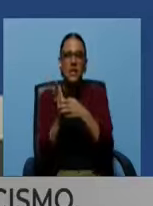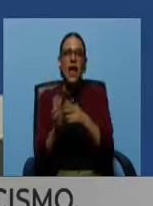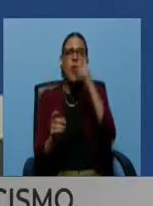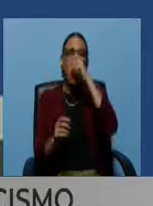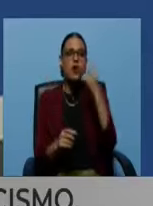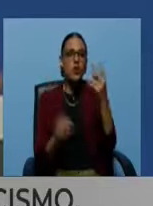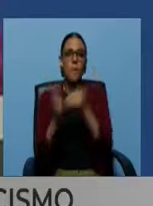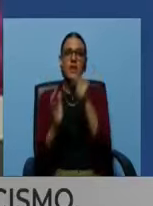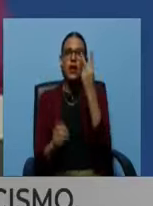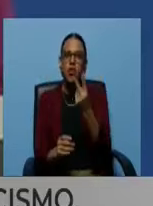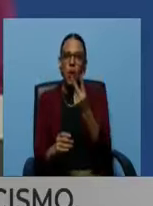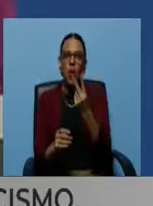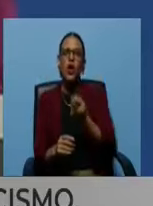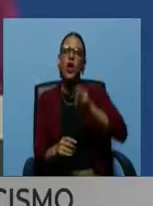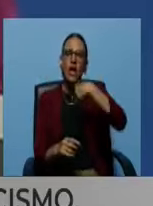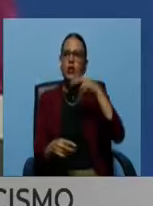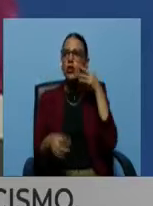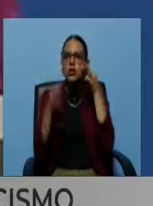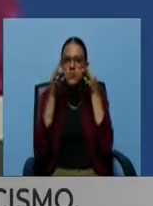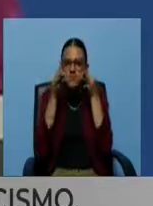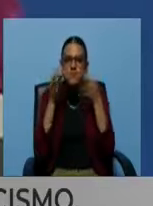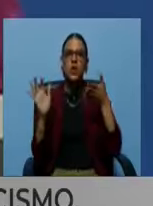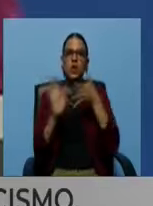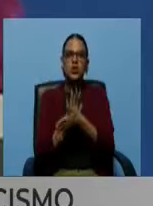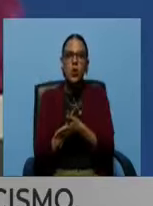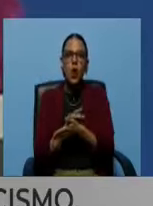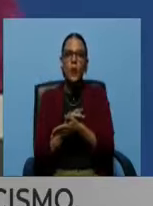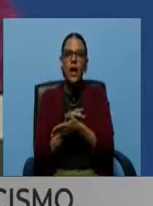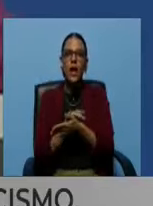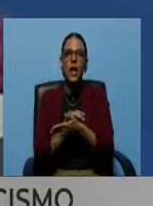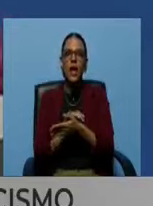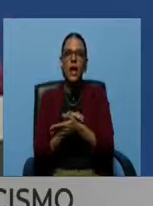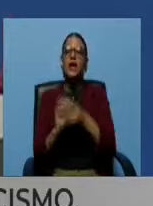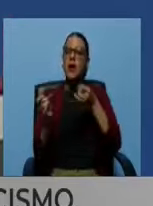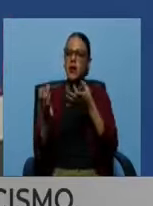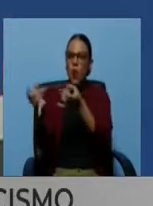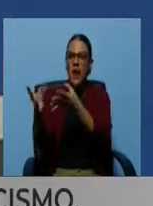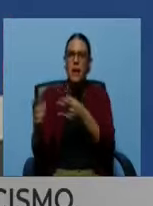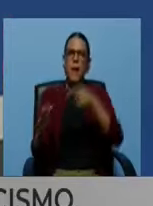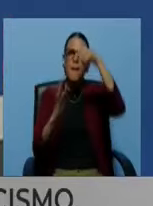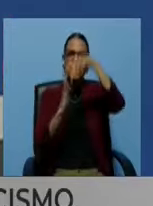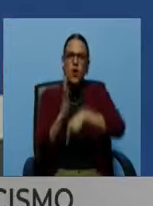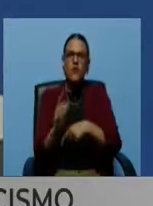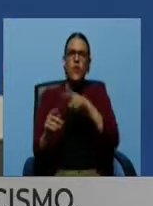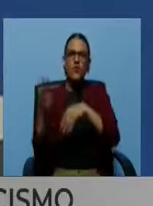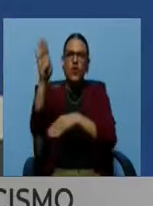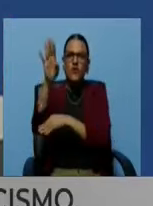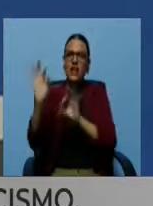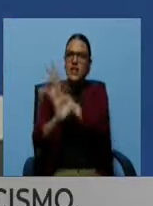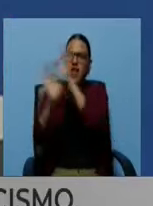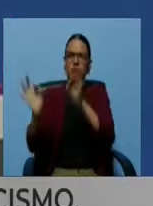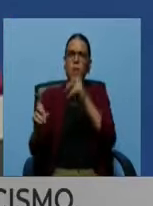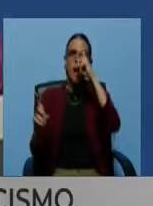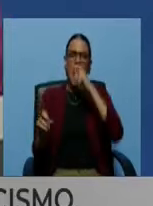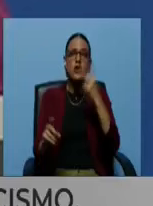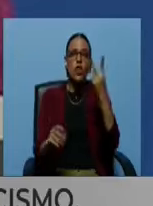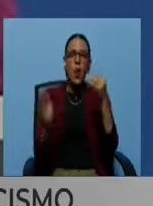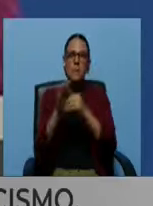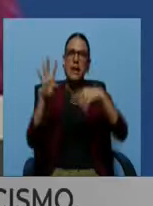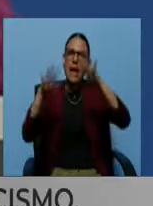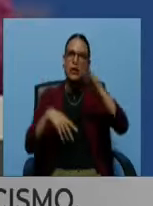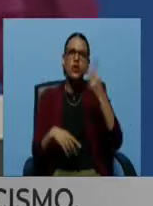2002, que hemos vivido lo que llamamos las guarimbas extremistas y fascistas de los años